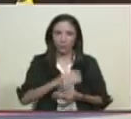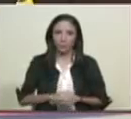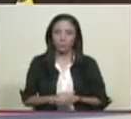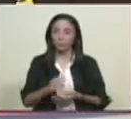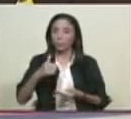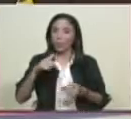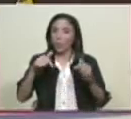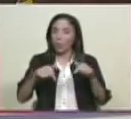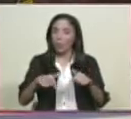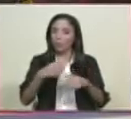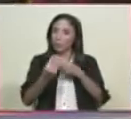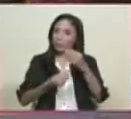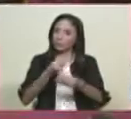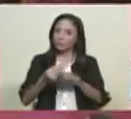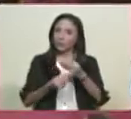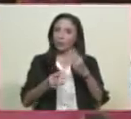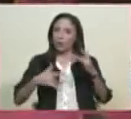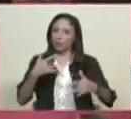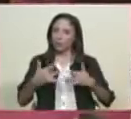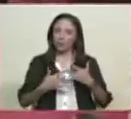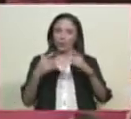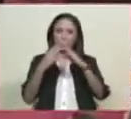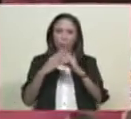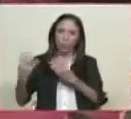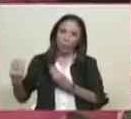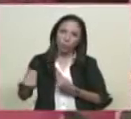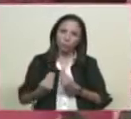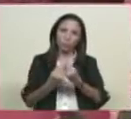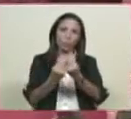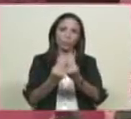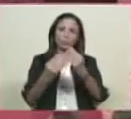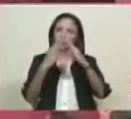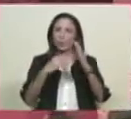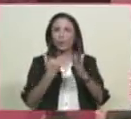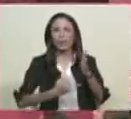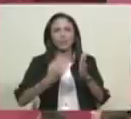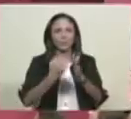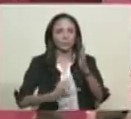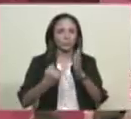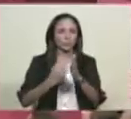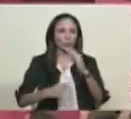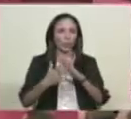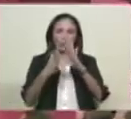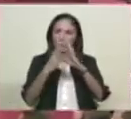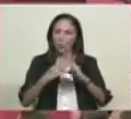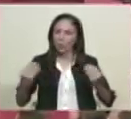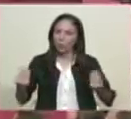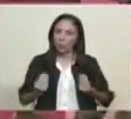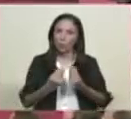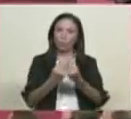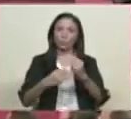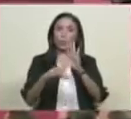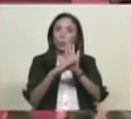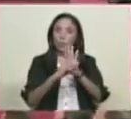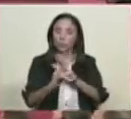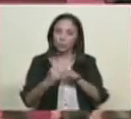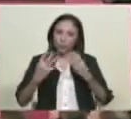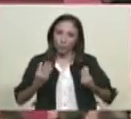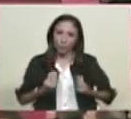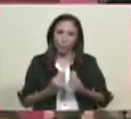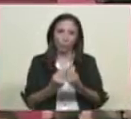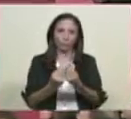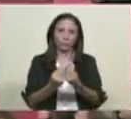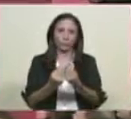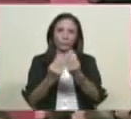estamos acompañando todos los poderes públicos constituidos y el poder constituyente, estamos acompañando